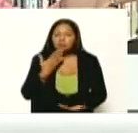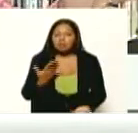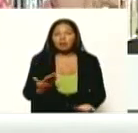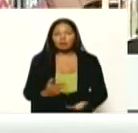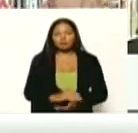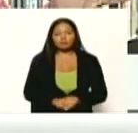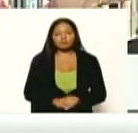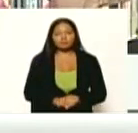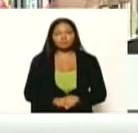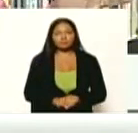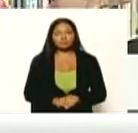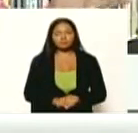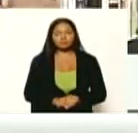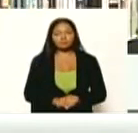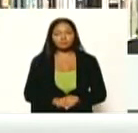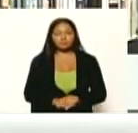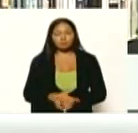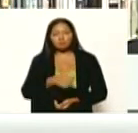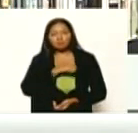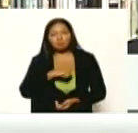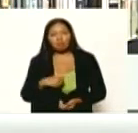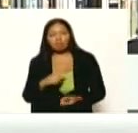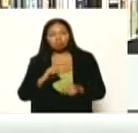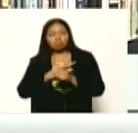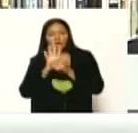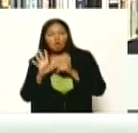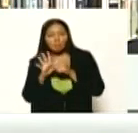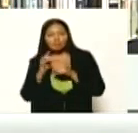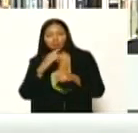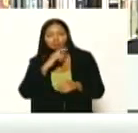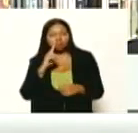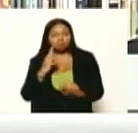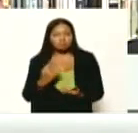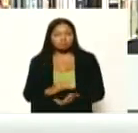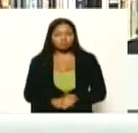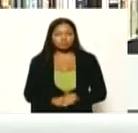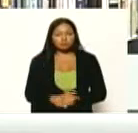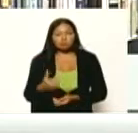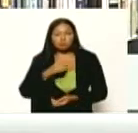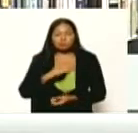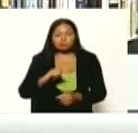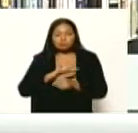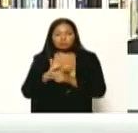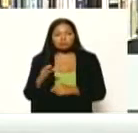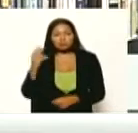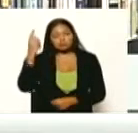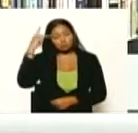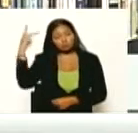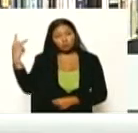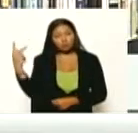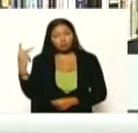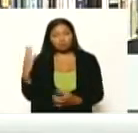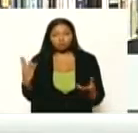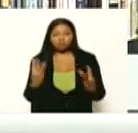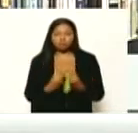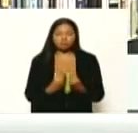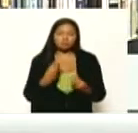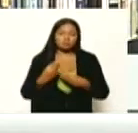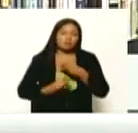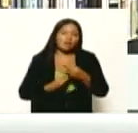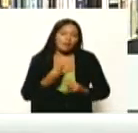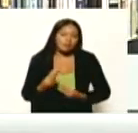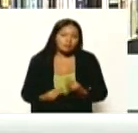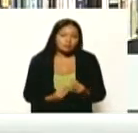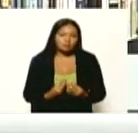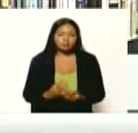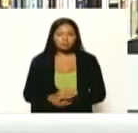¿verdad? Fatiga del coronavirus. Hay una fatiga social, psicológica, colectiva, que se produce